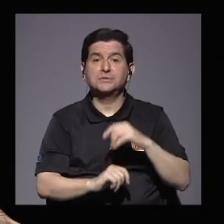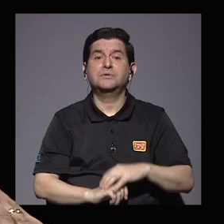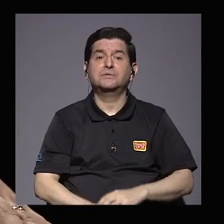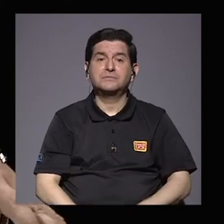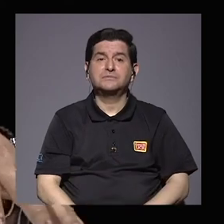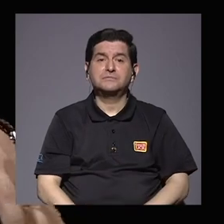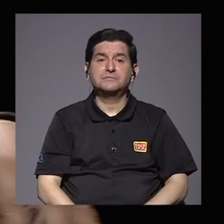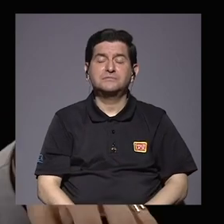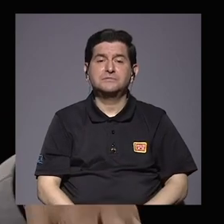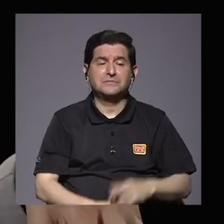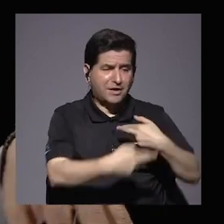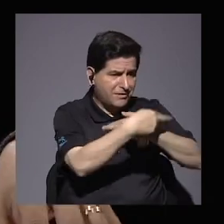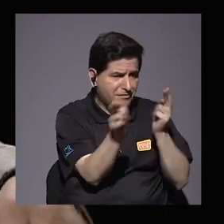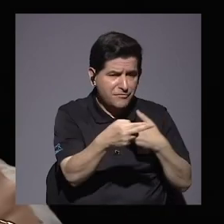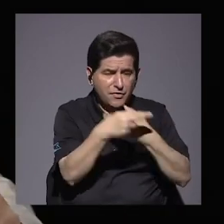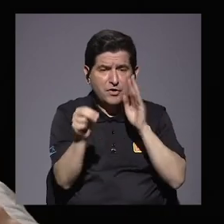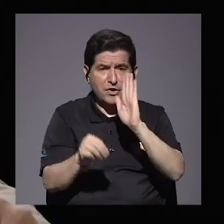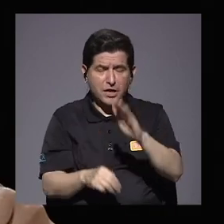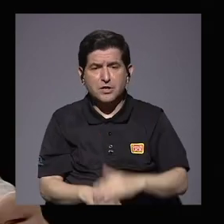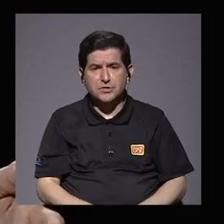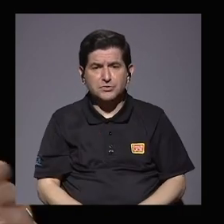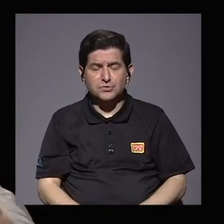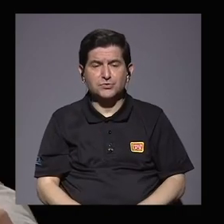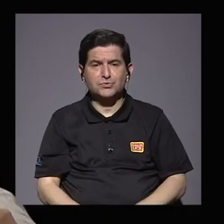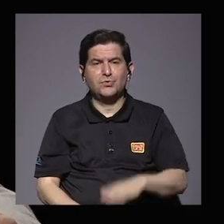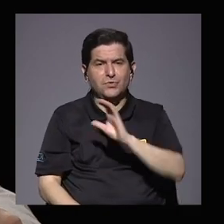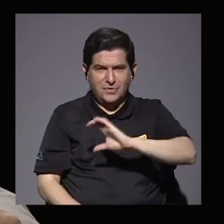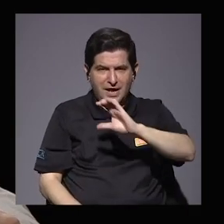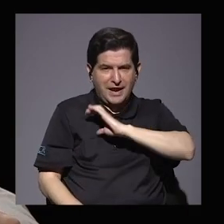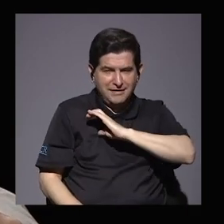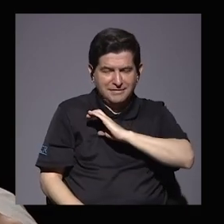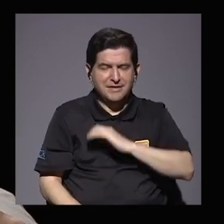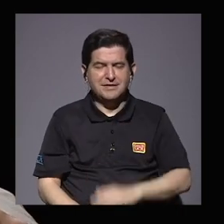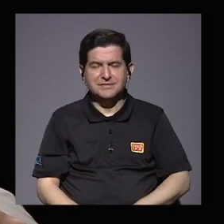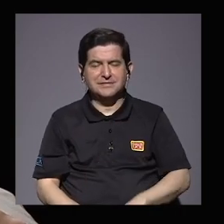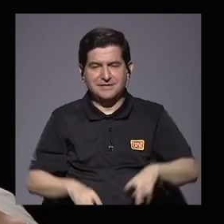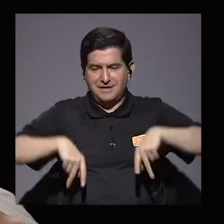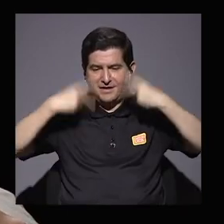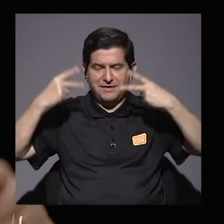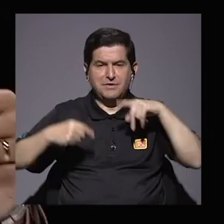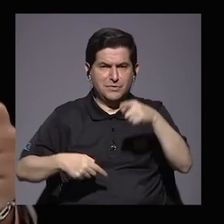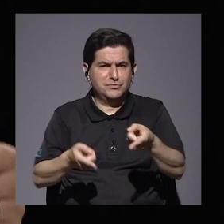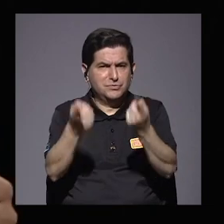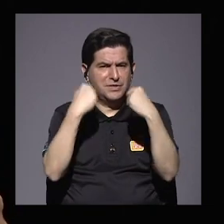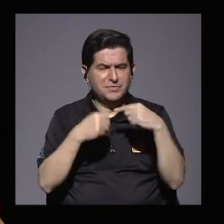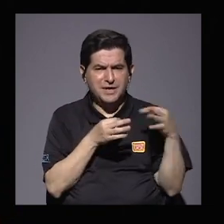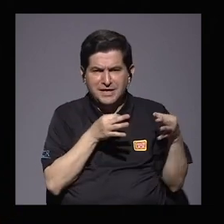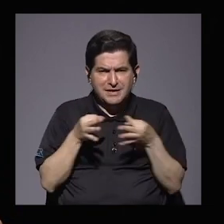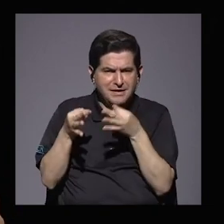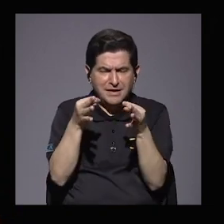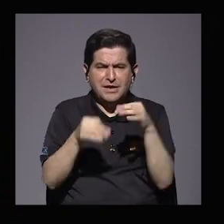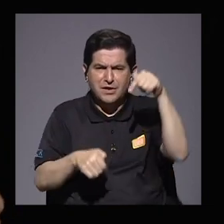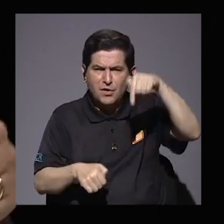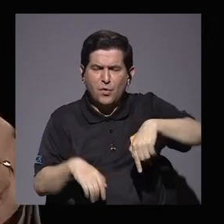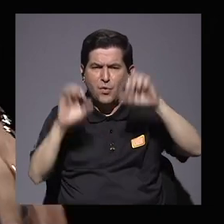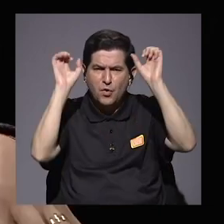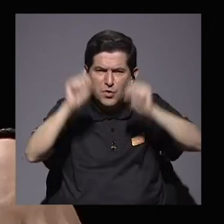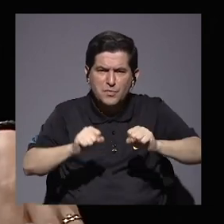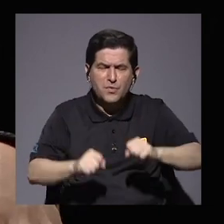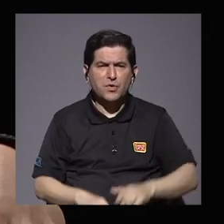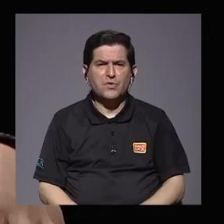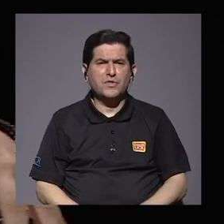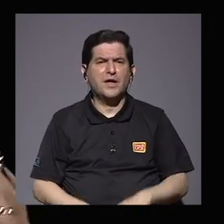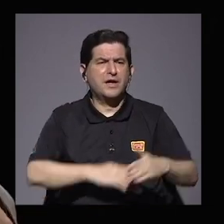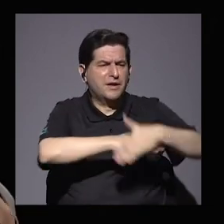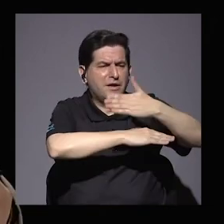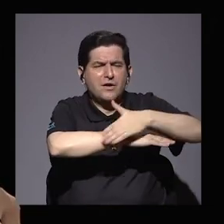Don Carlos, la regionalización es parte de su carta de vida, usted viene de Turrialba. ¿Qué tanto podemos apostar hoy sobre todos los